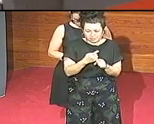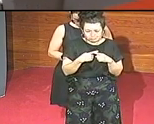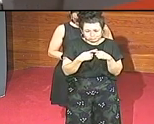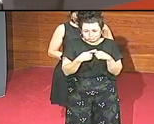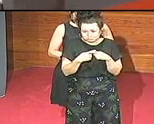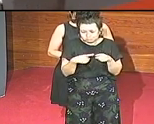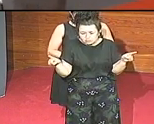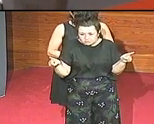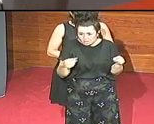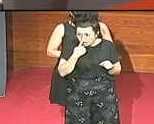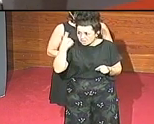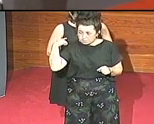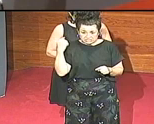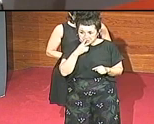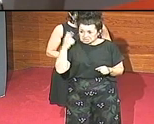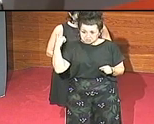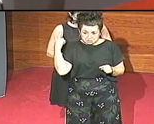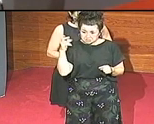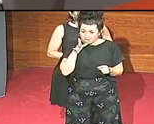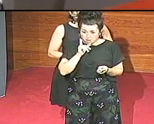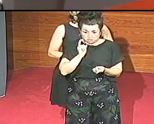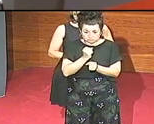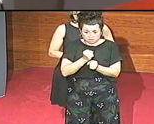hace un año hace 2